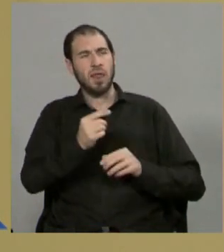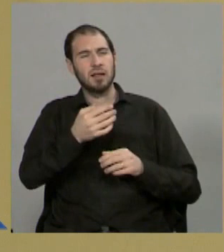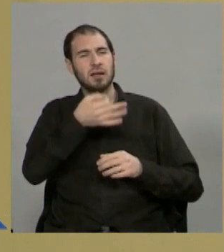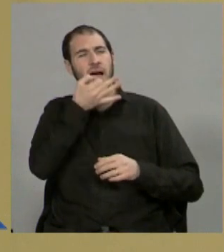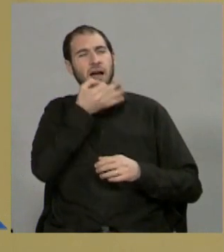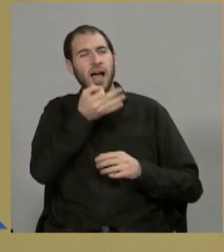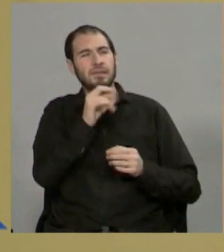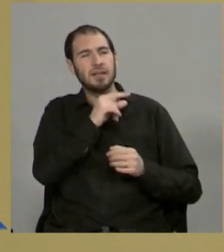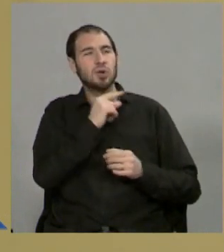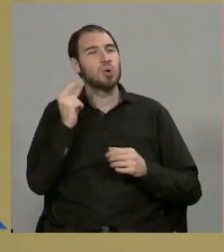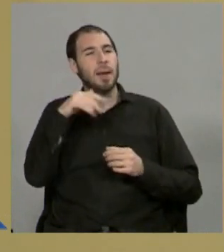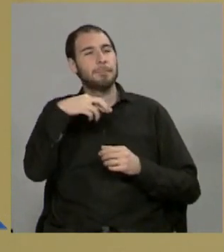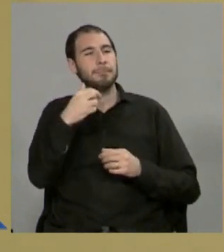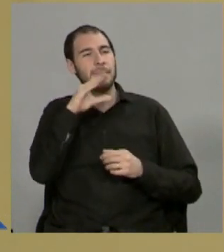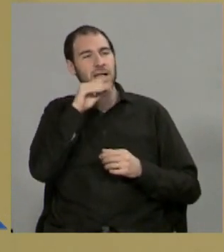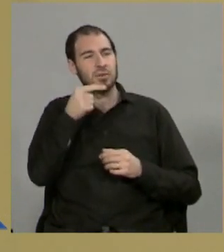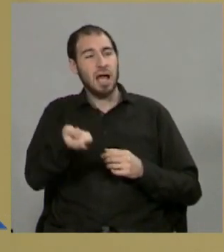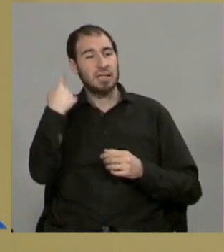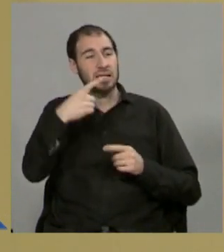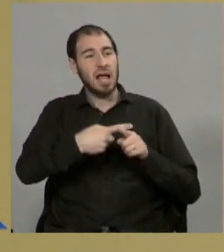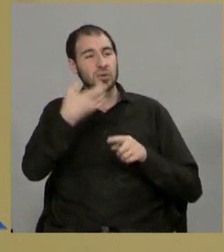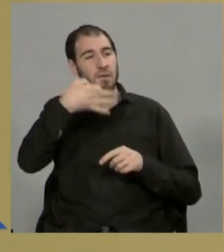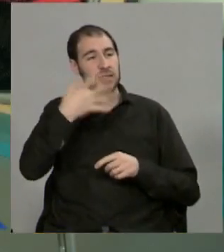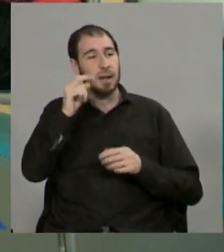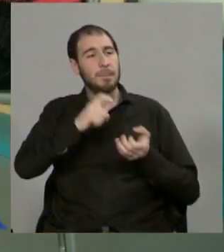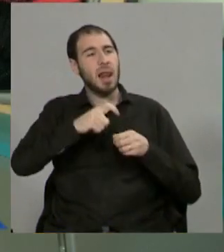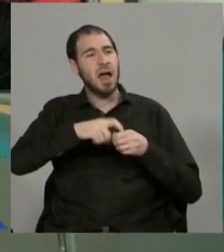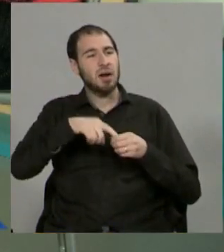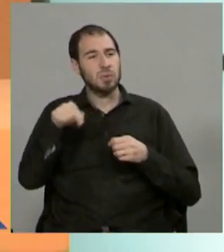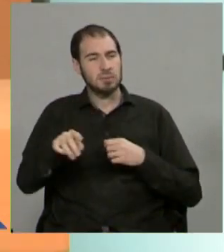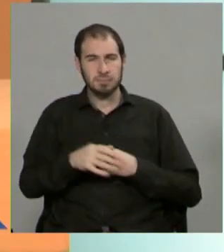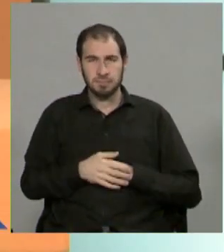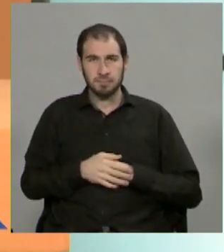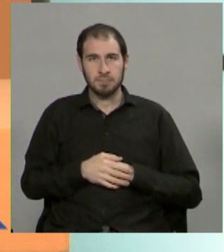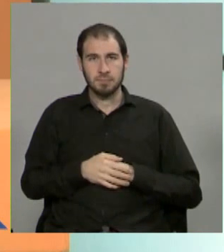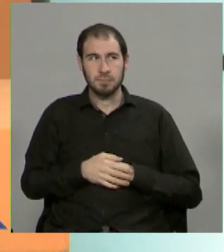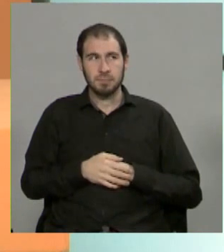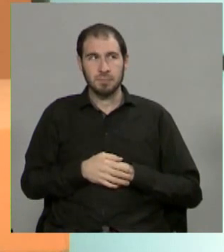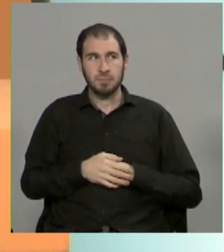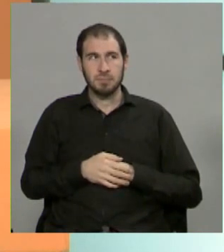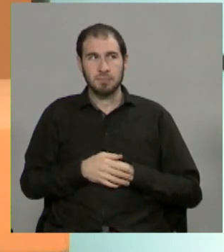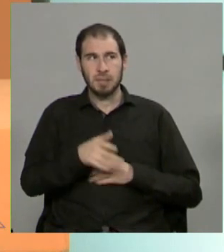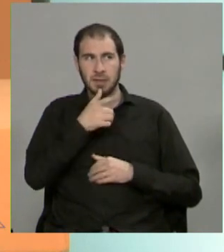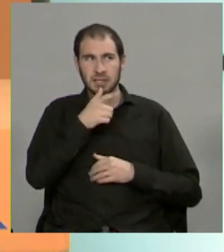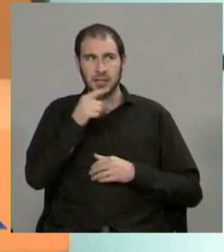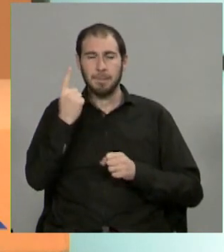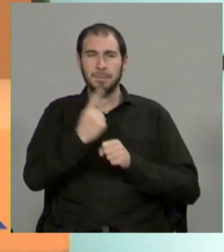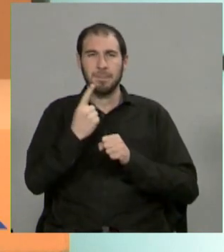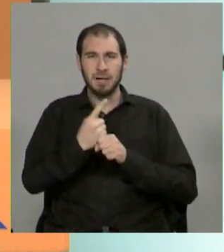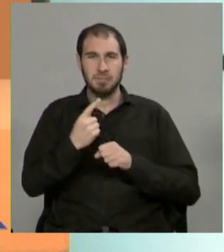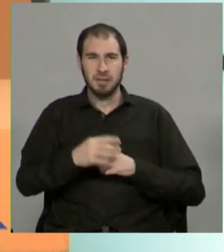dichos del padre Pato ayer en el acto oficial allí en Malargüe? Bueno, me parece que lo primero que hay